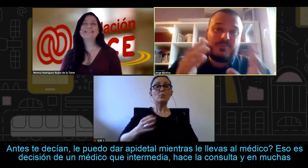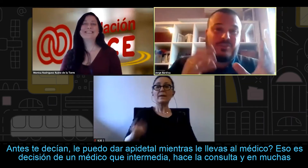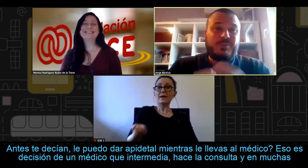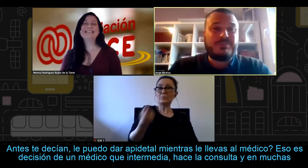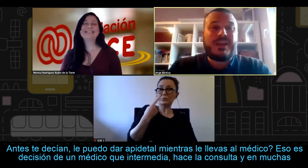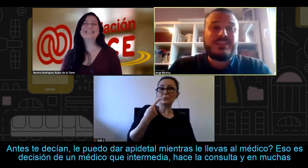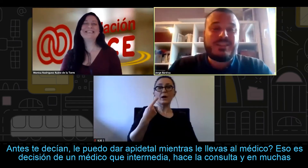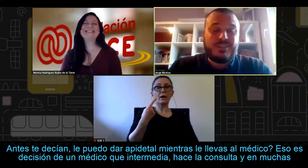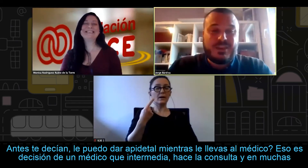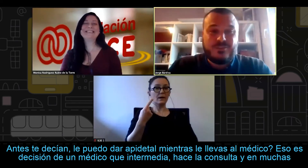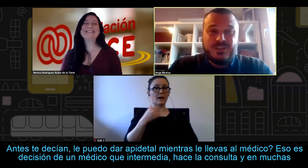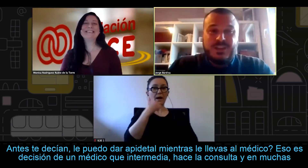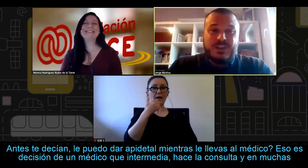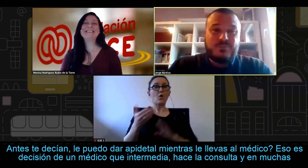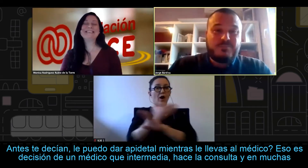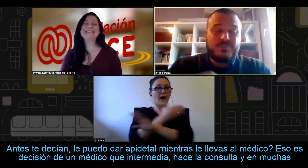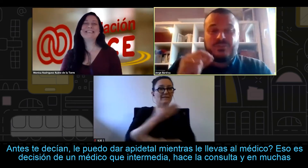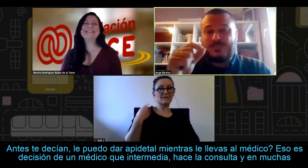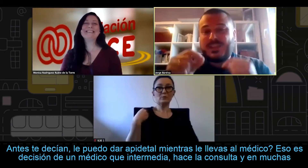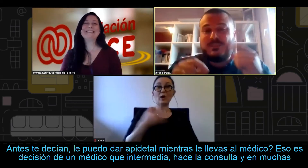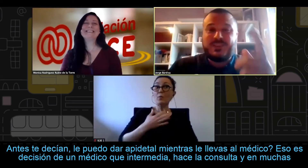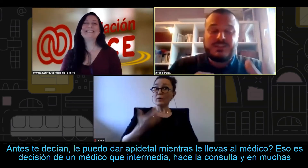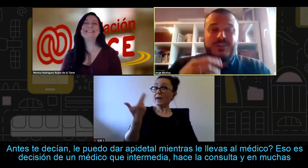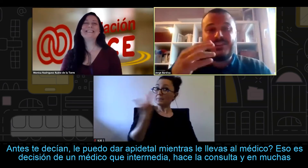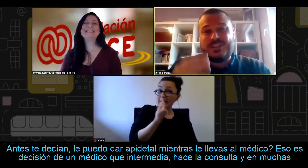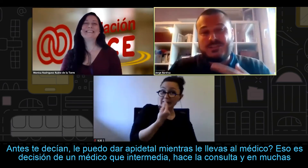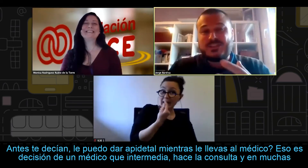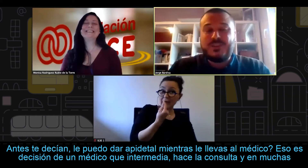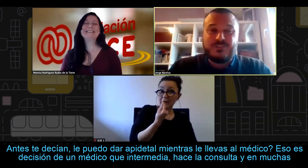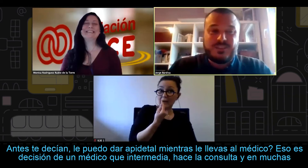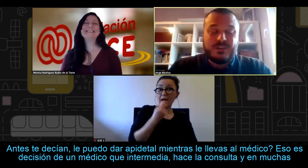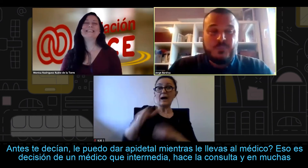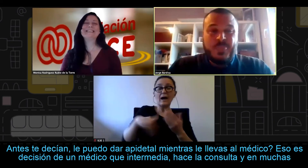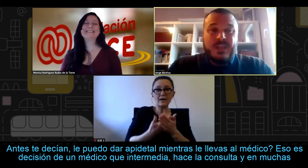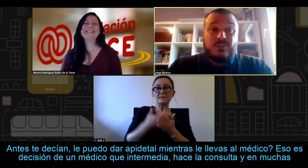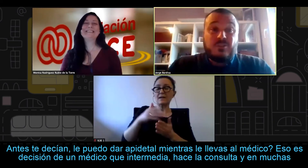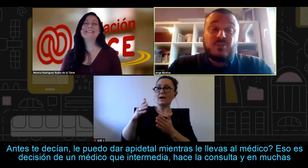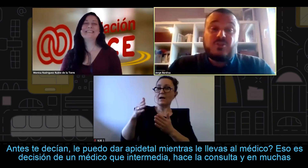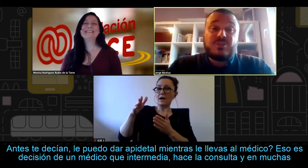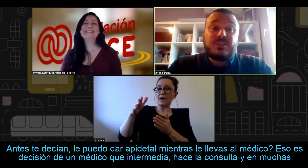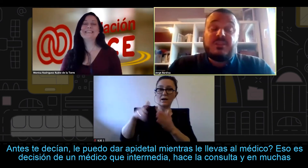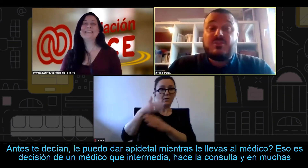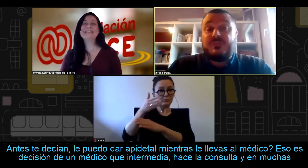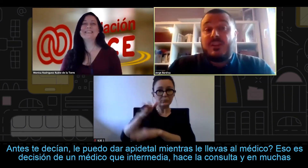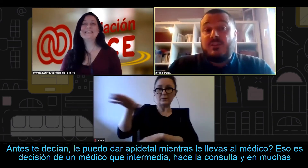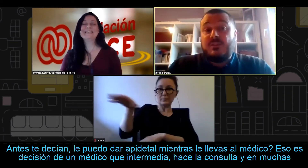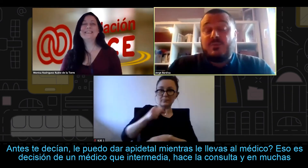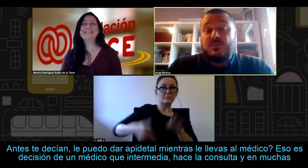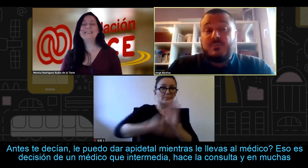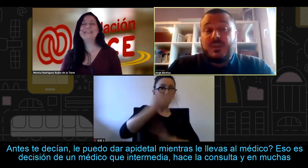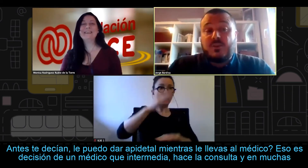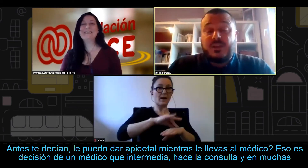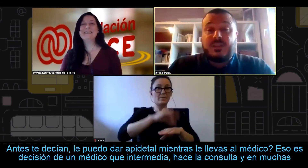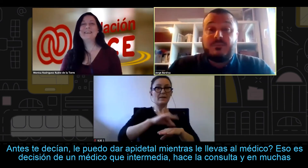cambiado un poquito, siempre antes te decían, ¿no? ¿Le puedo dar un poquito de piretal mientras vienes y le llevas al médico y tal? Entonces, todo eso es decisión al final de